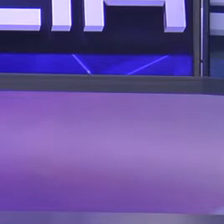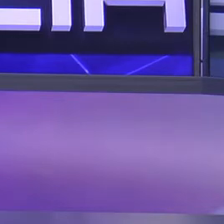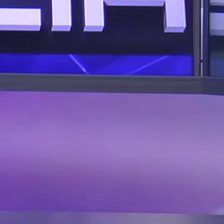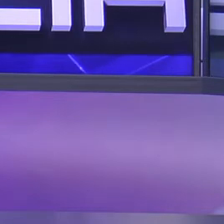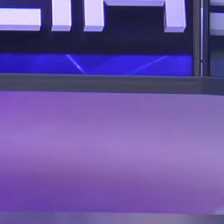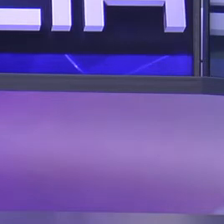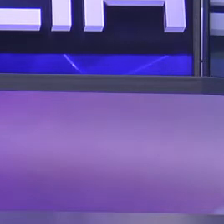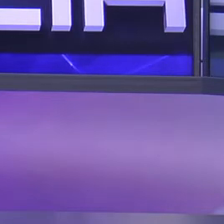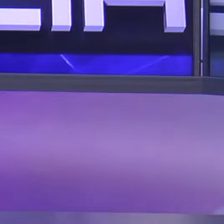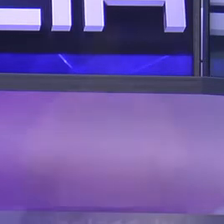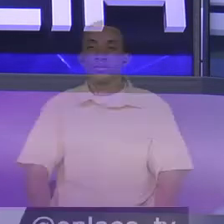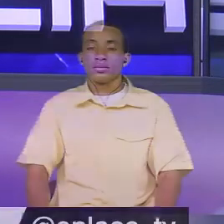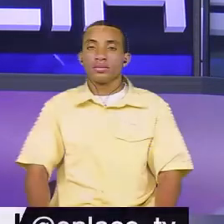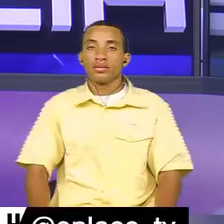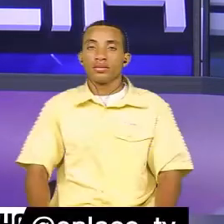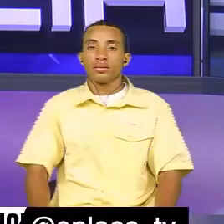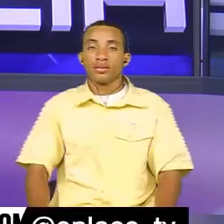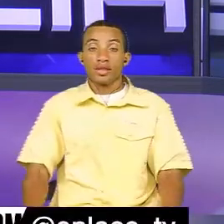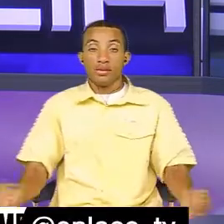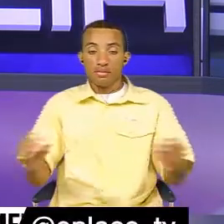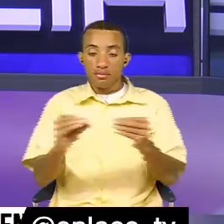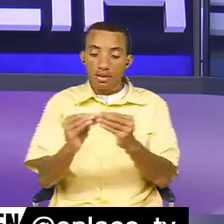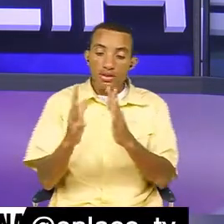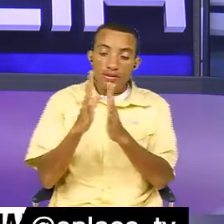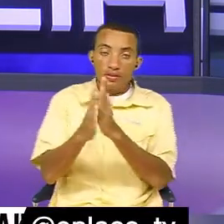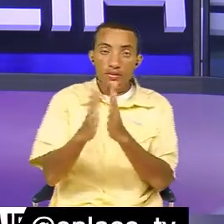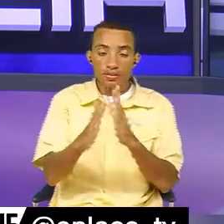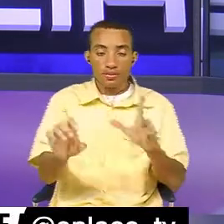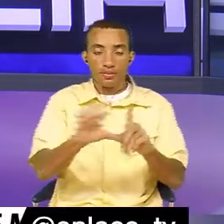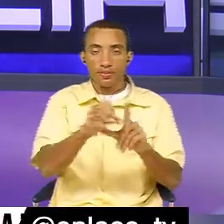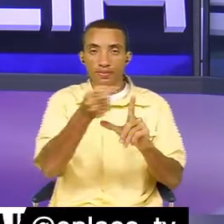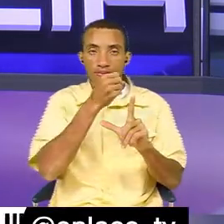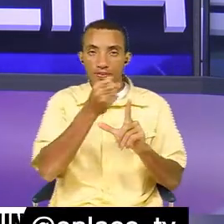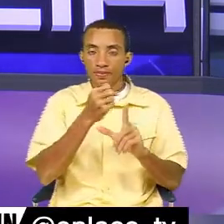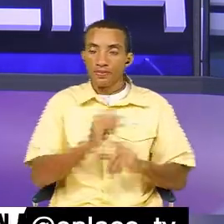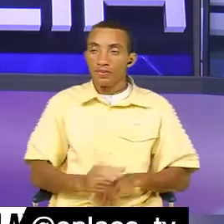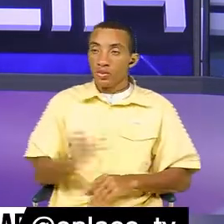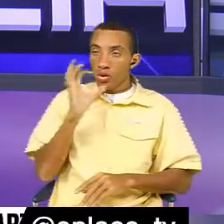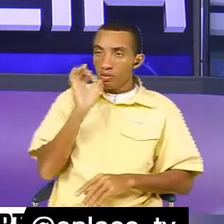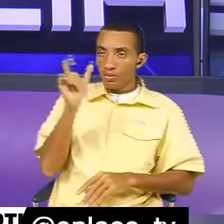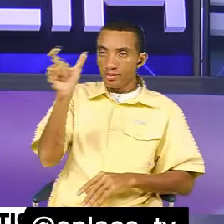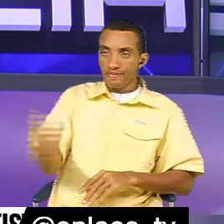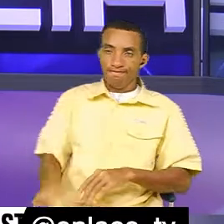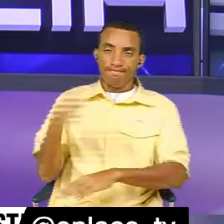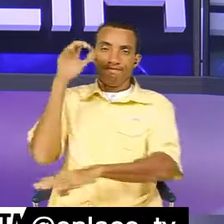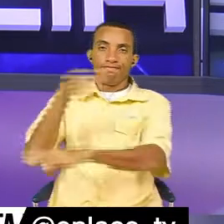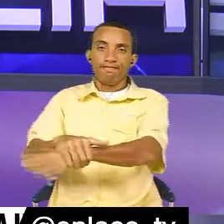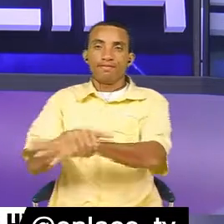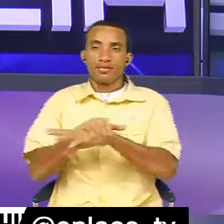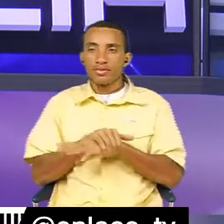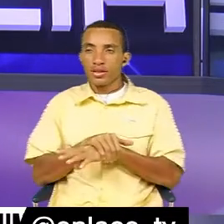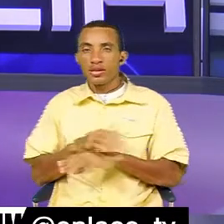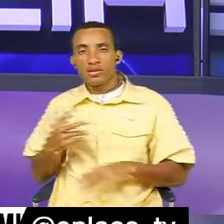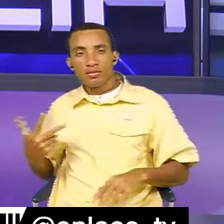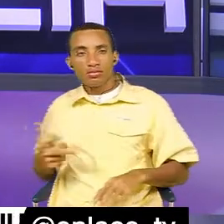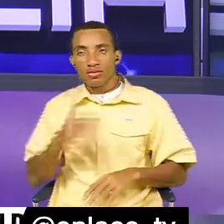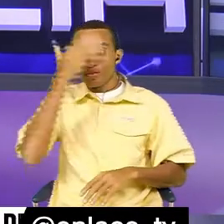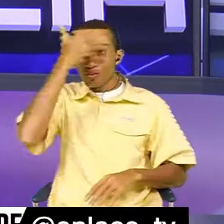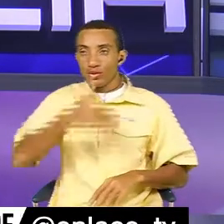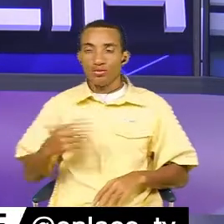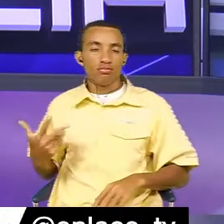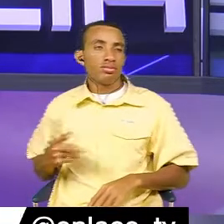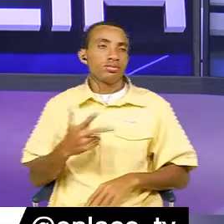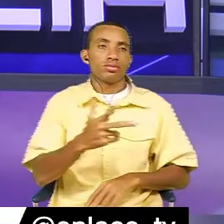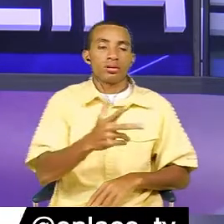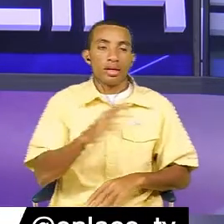Regresamos con más información en Enlace Noticias. Le fue dictada medida de aseguramiento al hombre que fue capturado cuando se transportaba en un bus de servicio